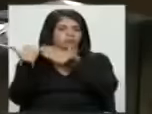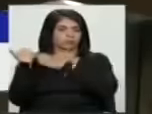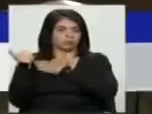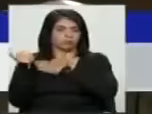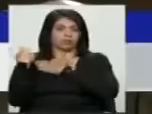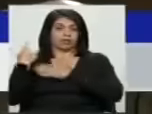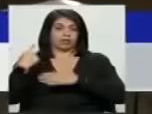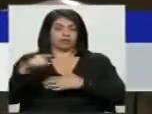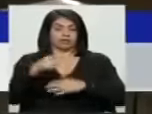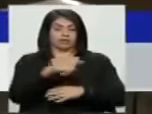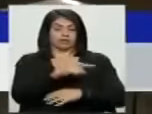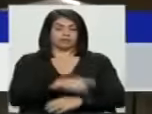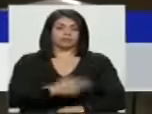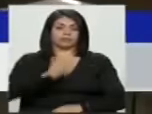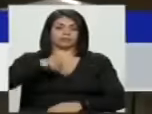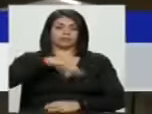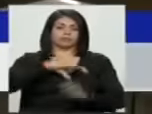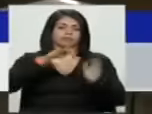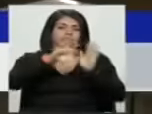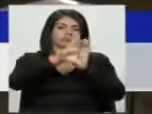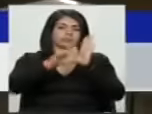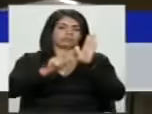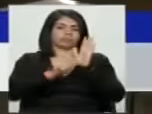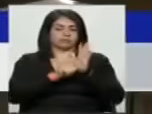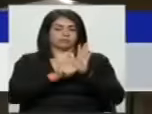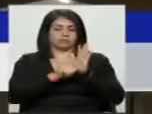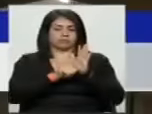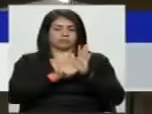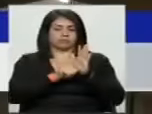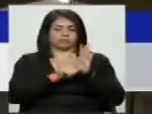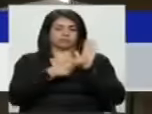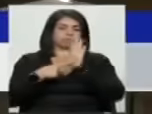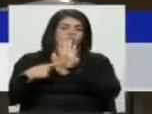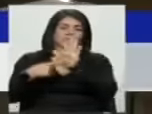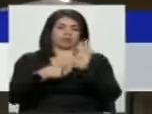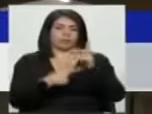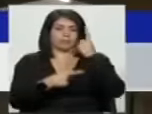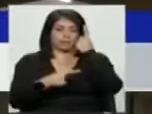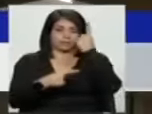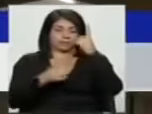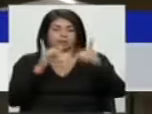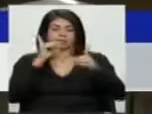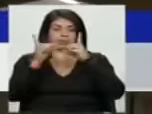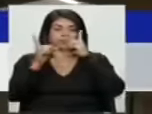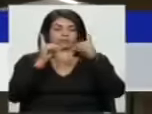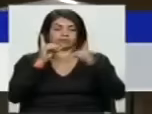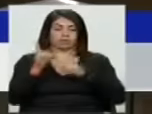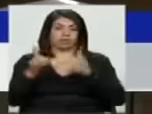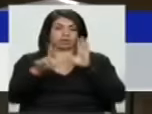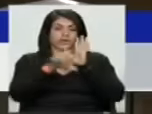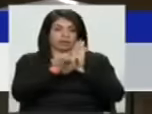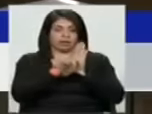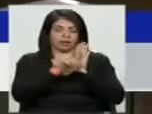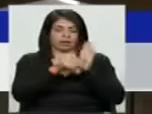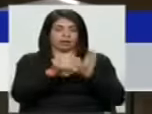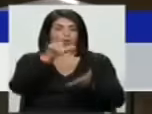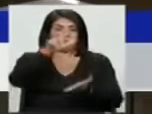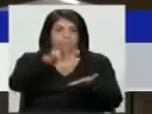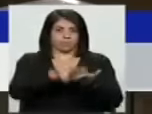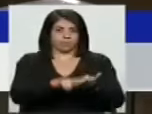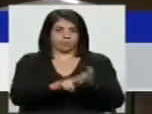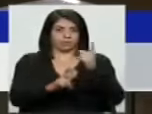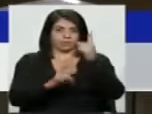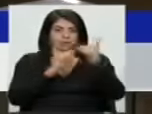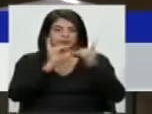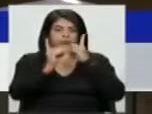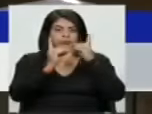tiene en nuestra Constitución, presentó en primera discusión esa ley, fue aprobada en